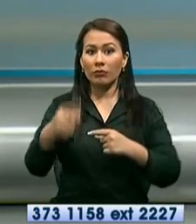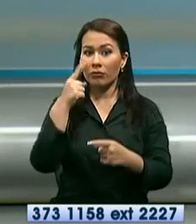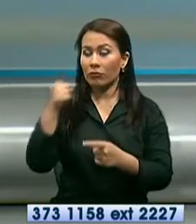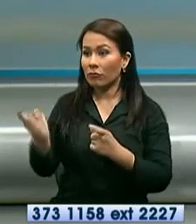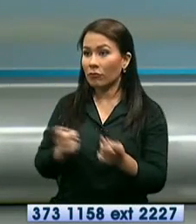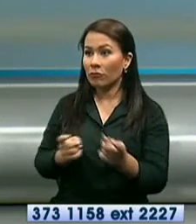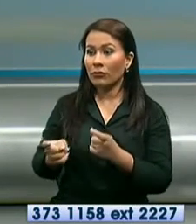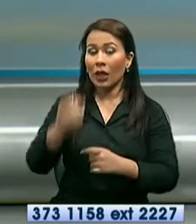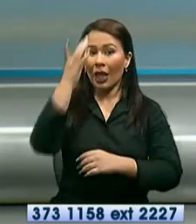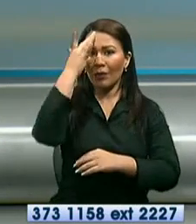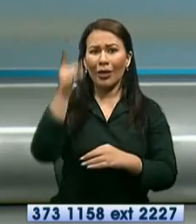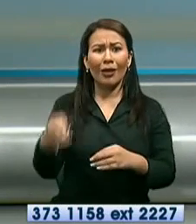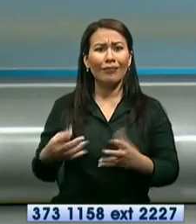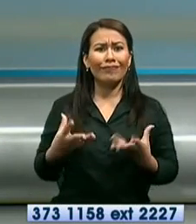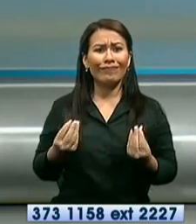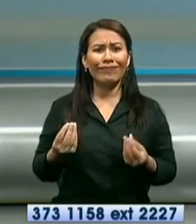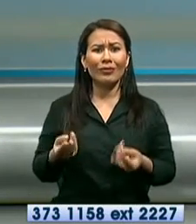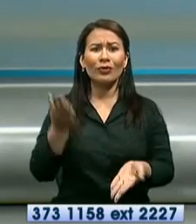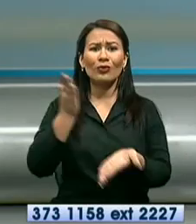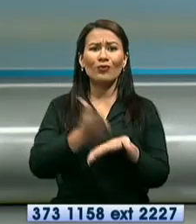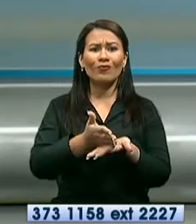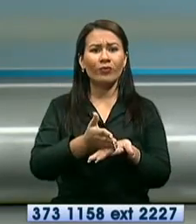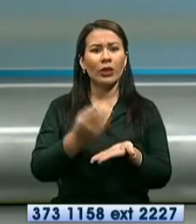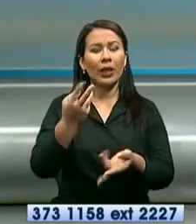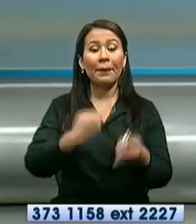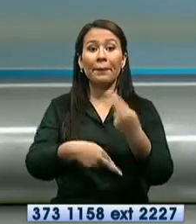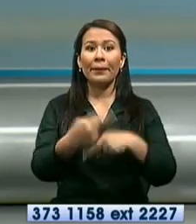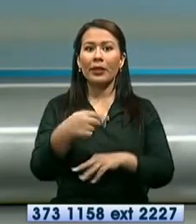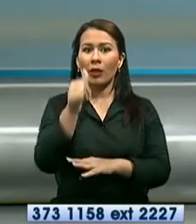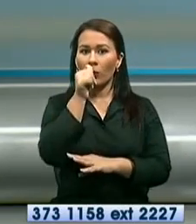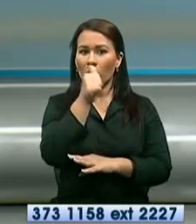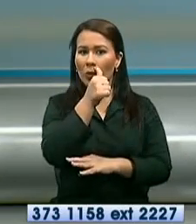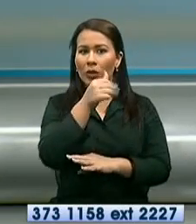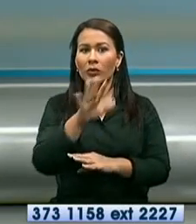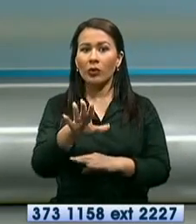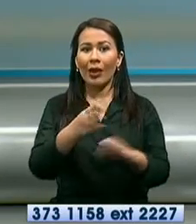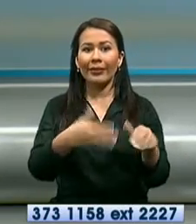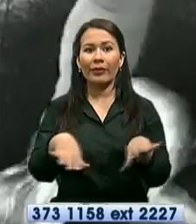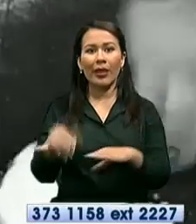para terminar de manera definitiva con esas actividades ilícitas.